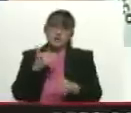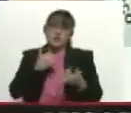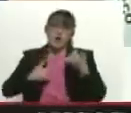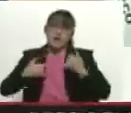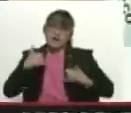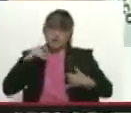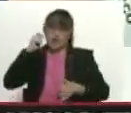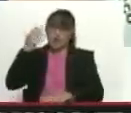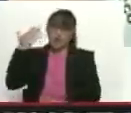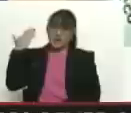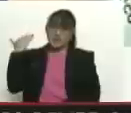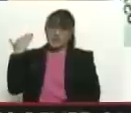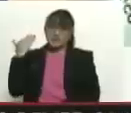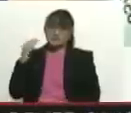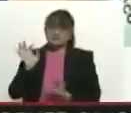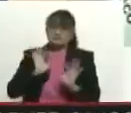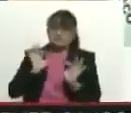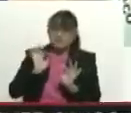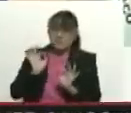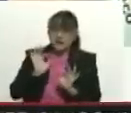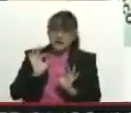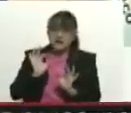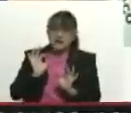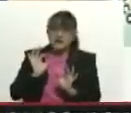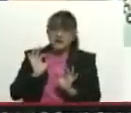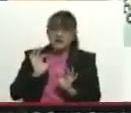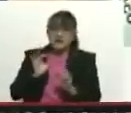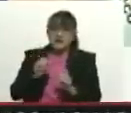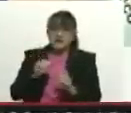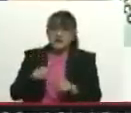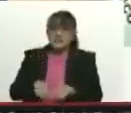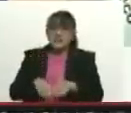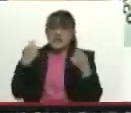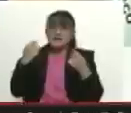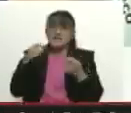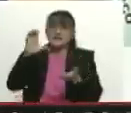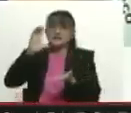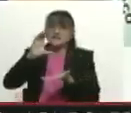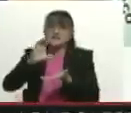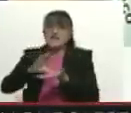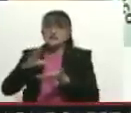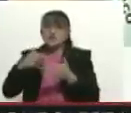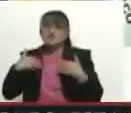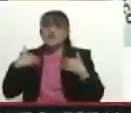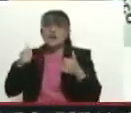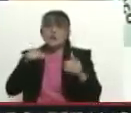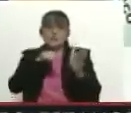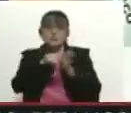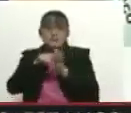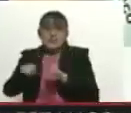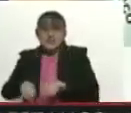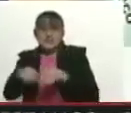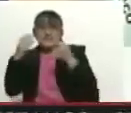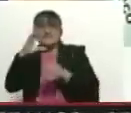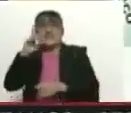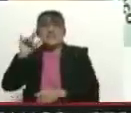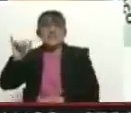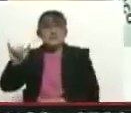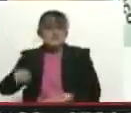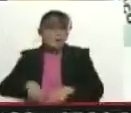incluso intentos de acabar con varios centros de salud, CDI,